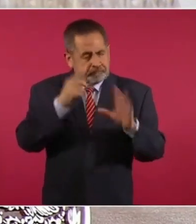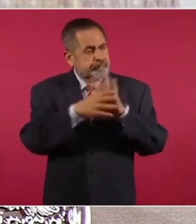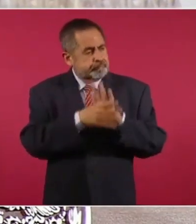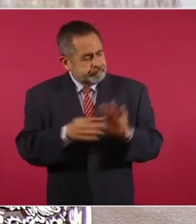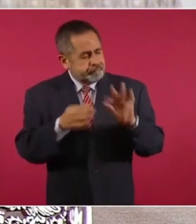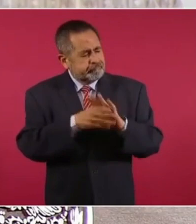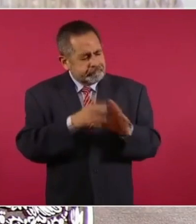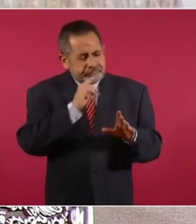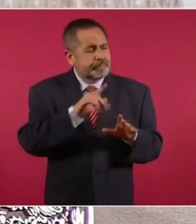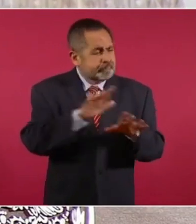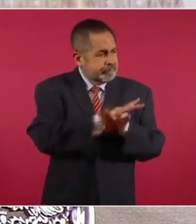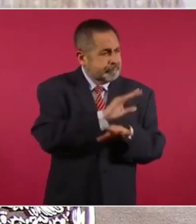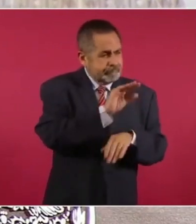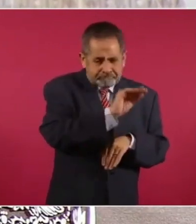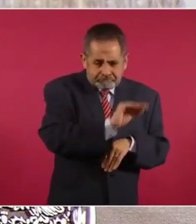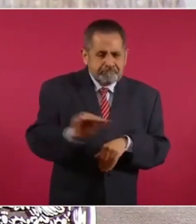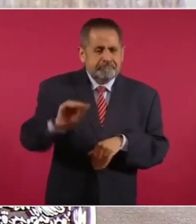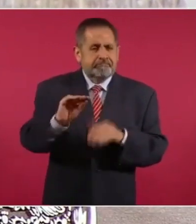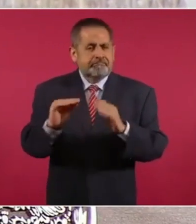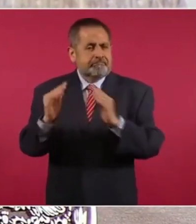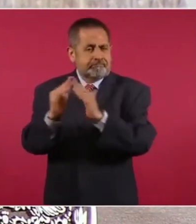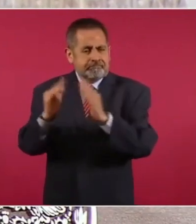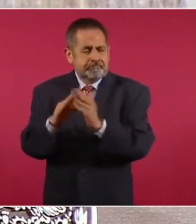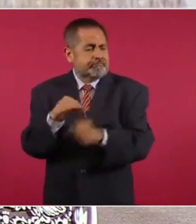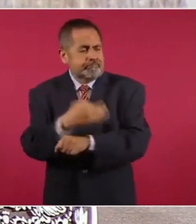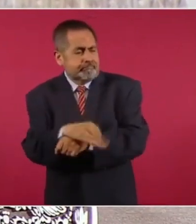convencer para que